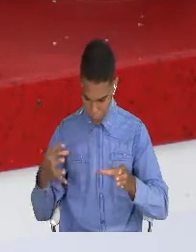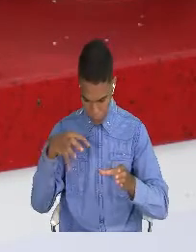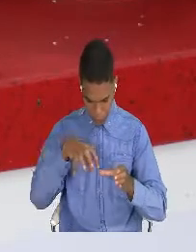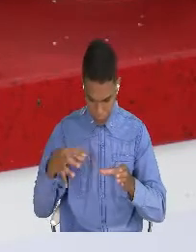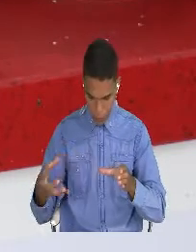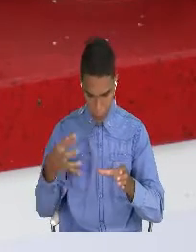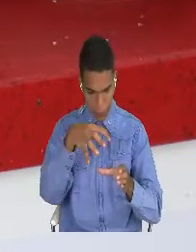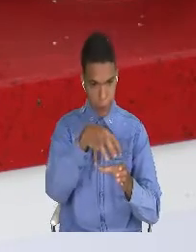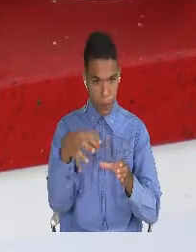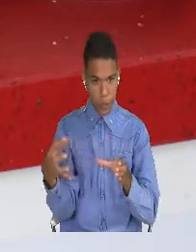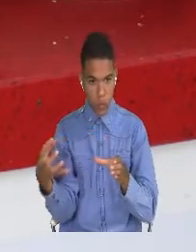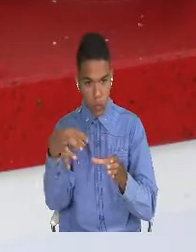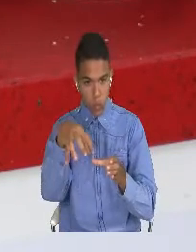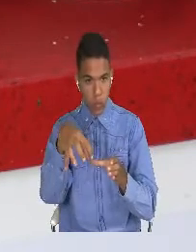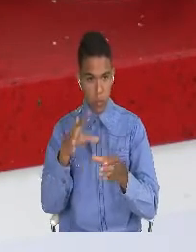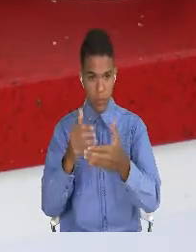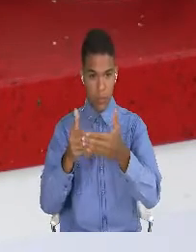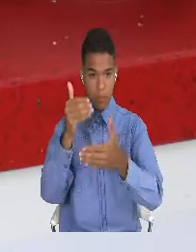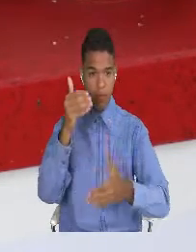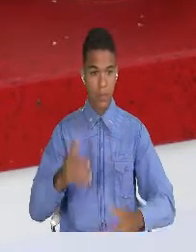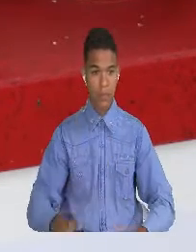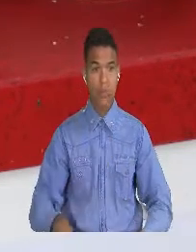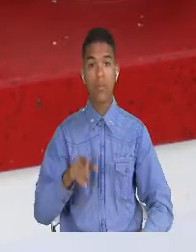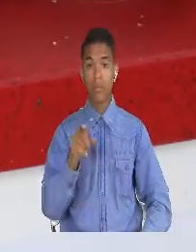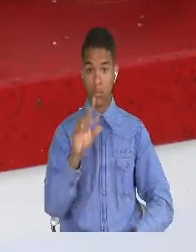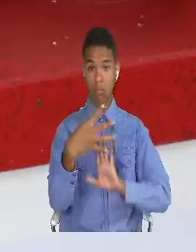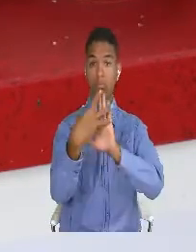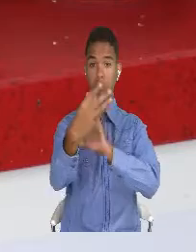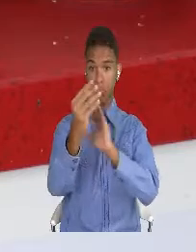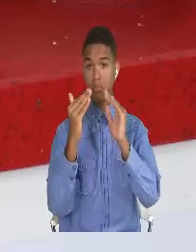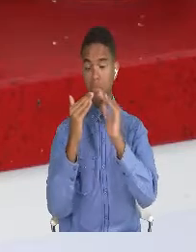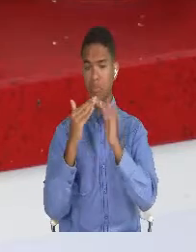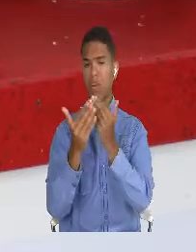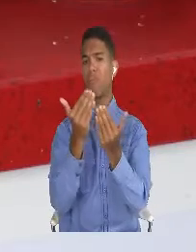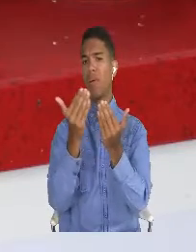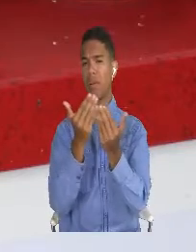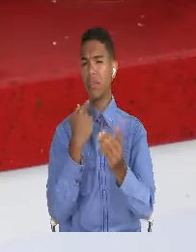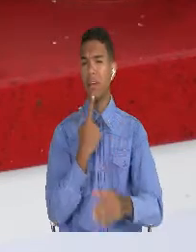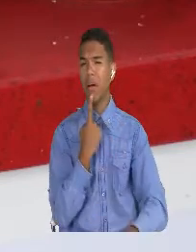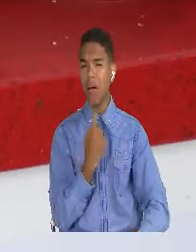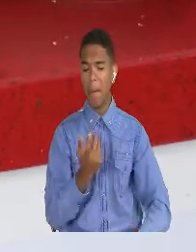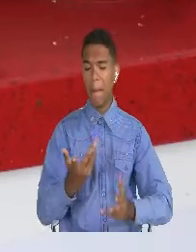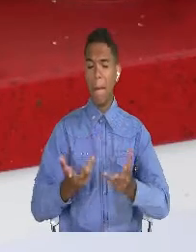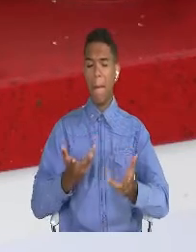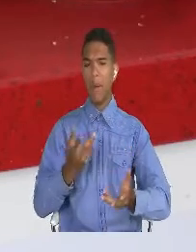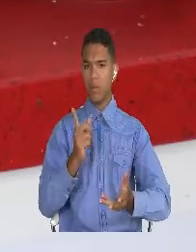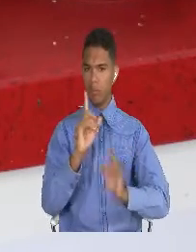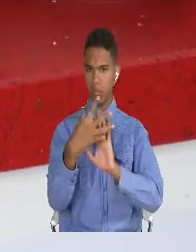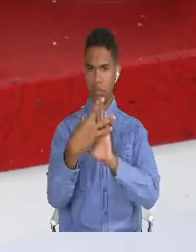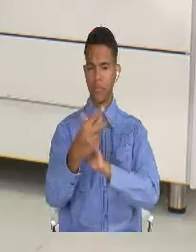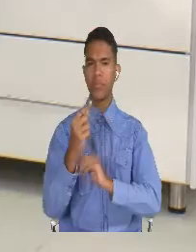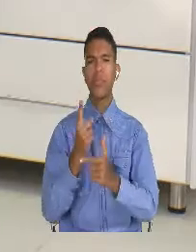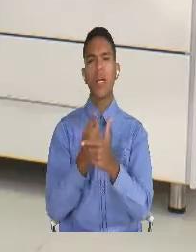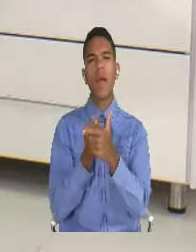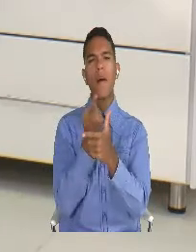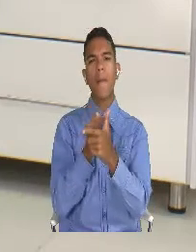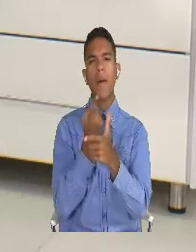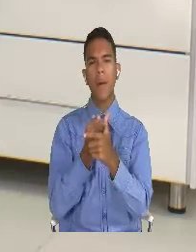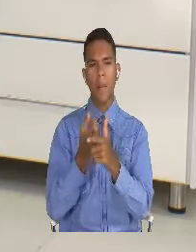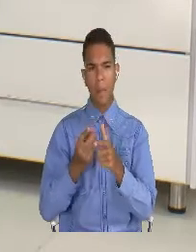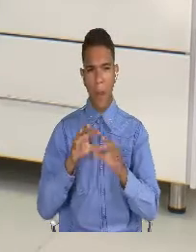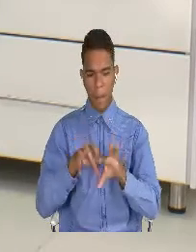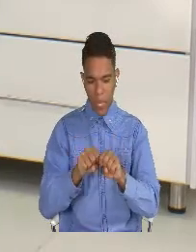ok. Entonces, este puré lo pueden hacer en casa. Qué puré fácil. No sé si ya saben hacer el puré papa criolla. No es igual que hacer un